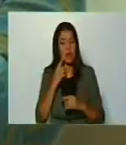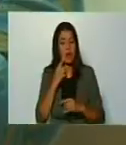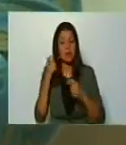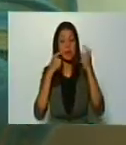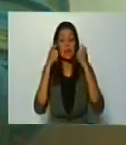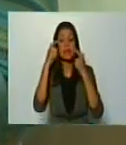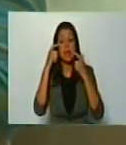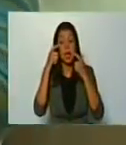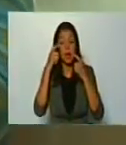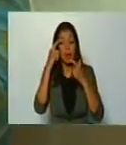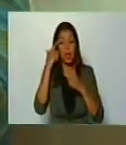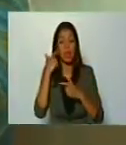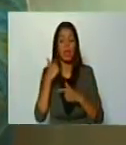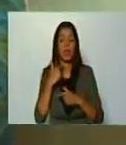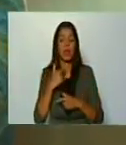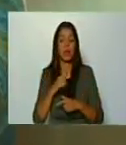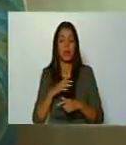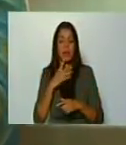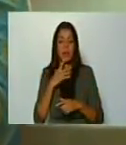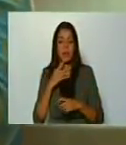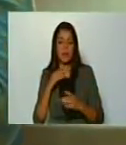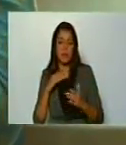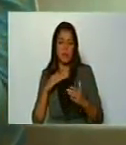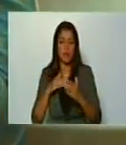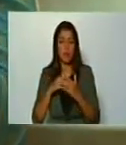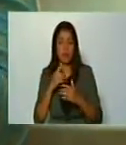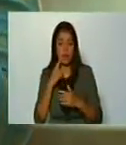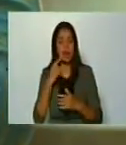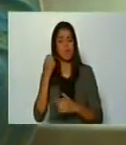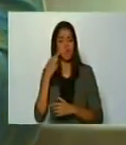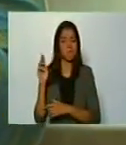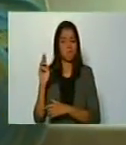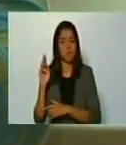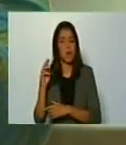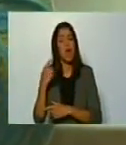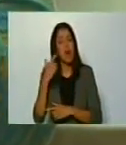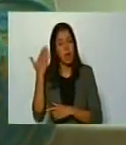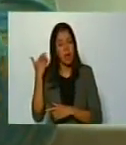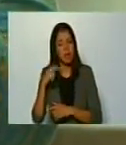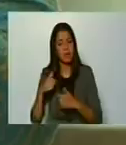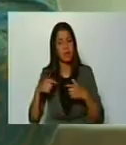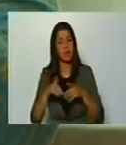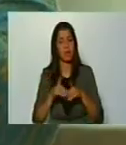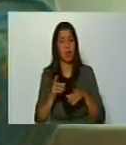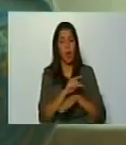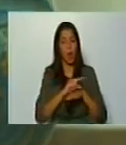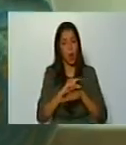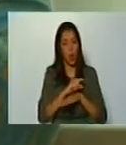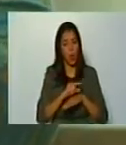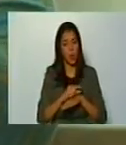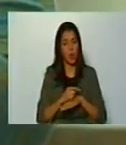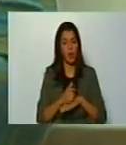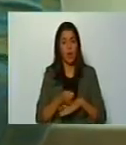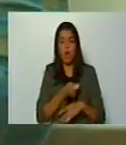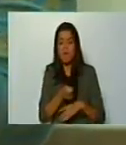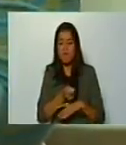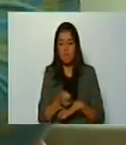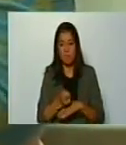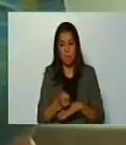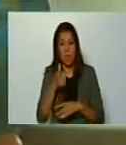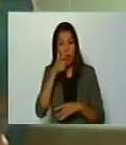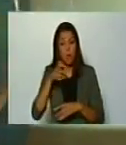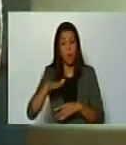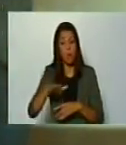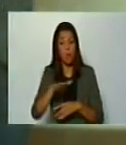Chávez irrumpió contra un orden, contra un Estado de Derecho que estaba dañando a la mayoría